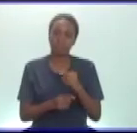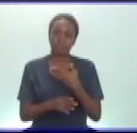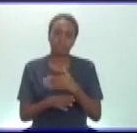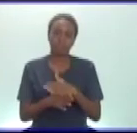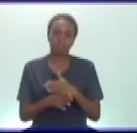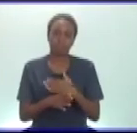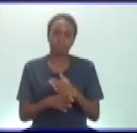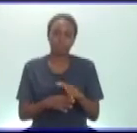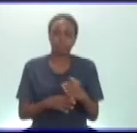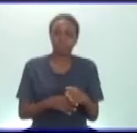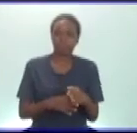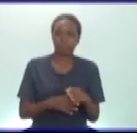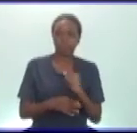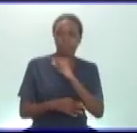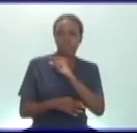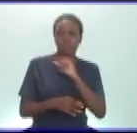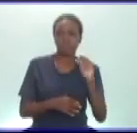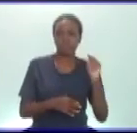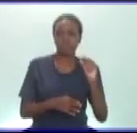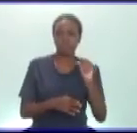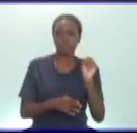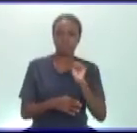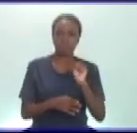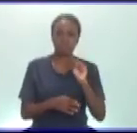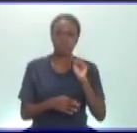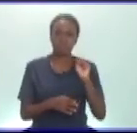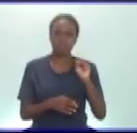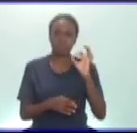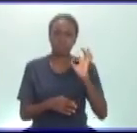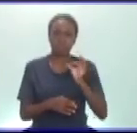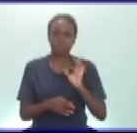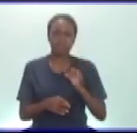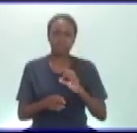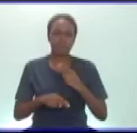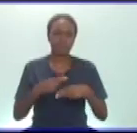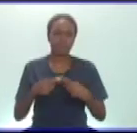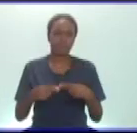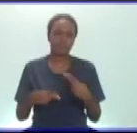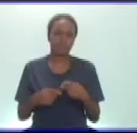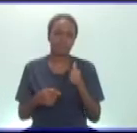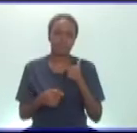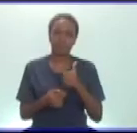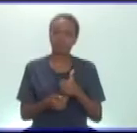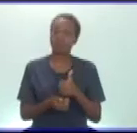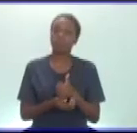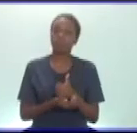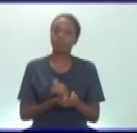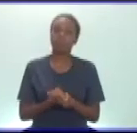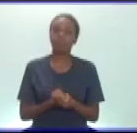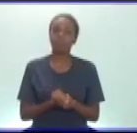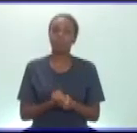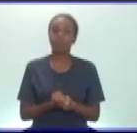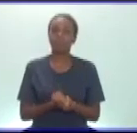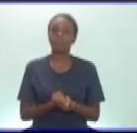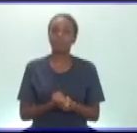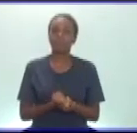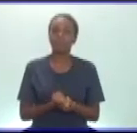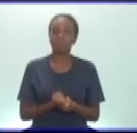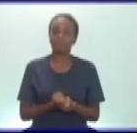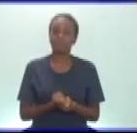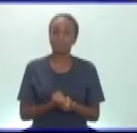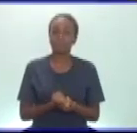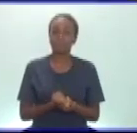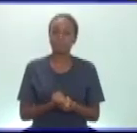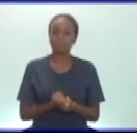simple, pero es un procedimiento que ustedes siempre han utilizado para poderla redactar. Pasemos entonces al análisis sintáctico. Dice